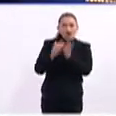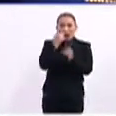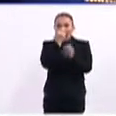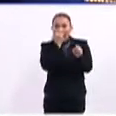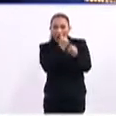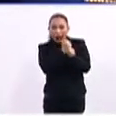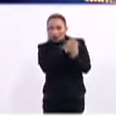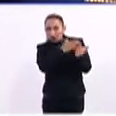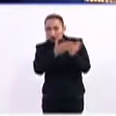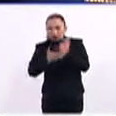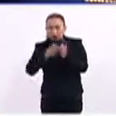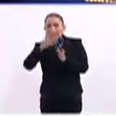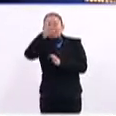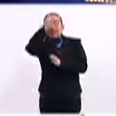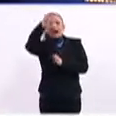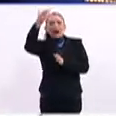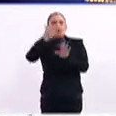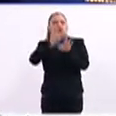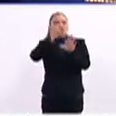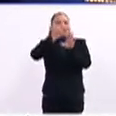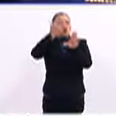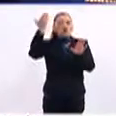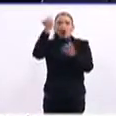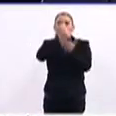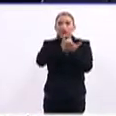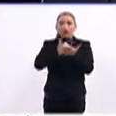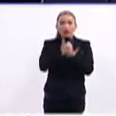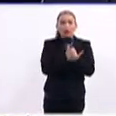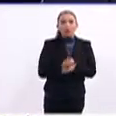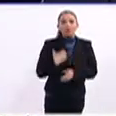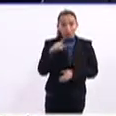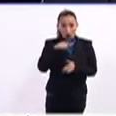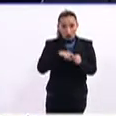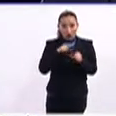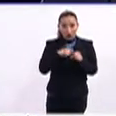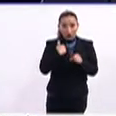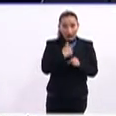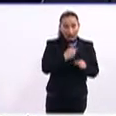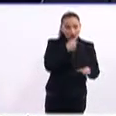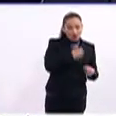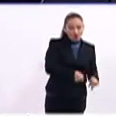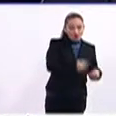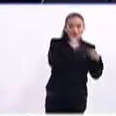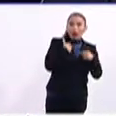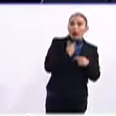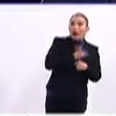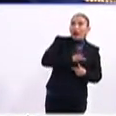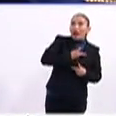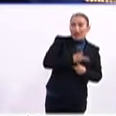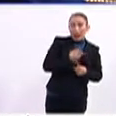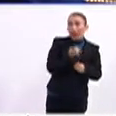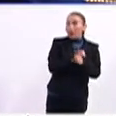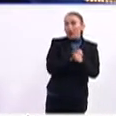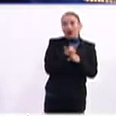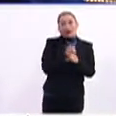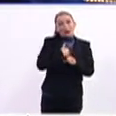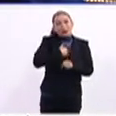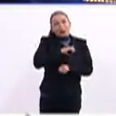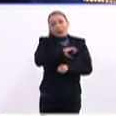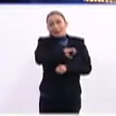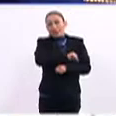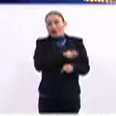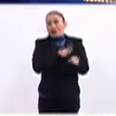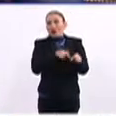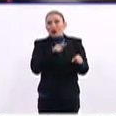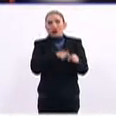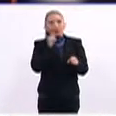año, con unos cielos profundamente azules. Los colores ya te marcaban desde esa época, me imagino. Sí, el amarillo es un color